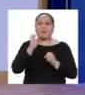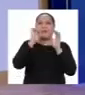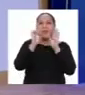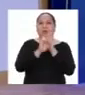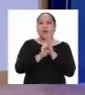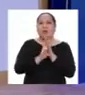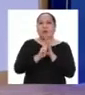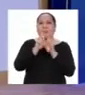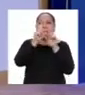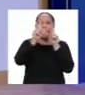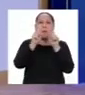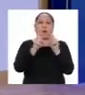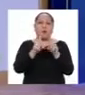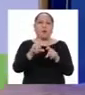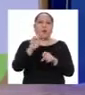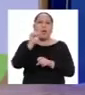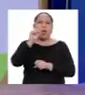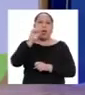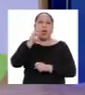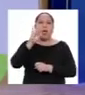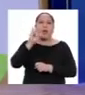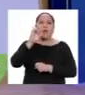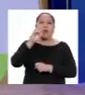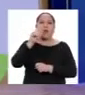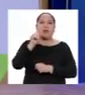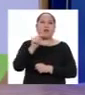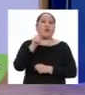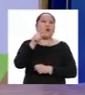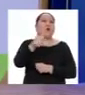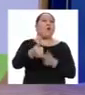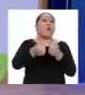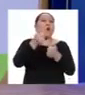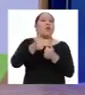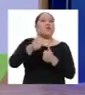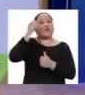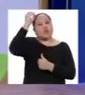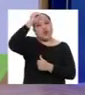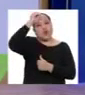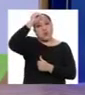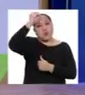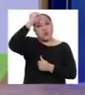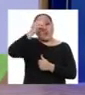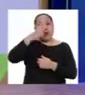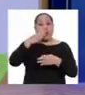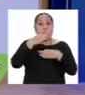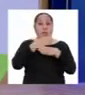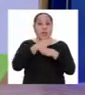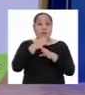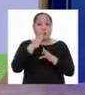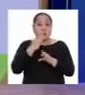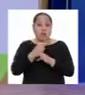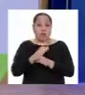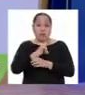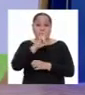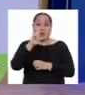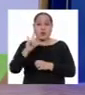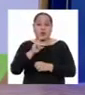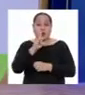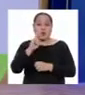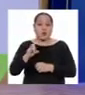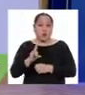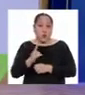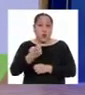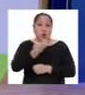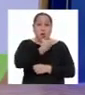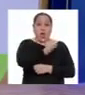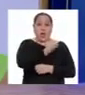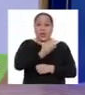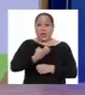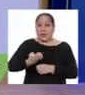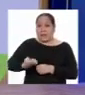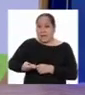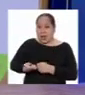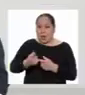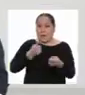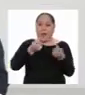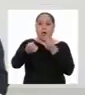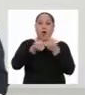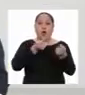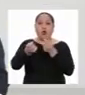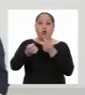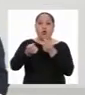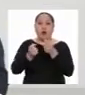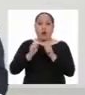pregunta abierta sería entonces, ¿qué opinas de las medidas que adoptó el gobierno peruano para controlar la pandemia de